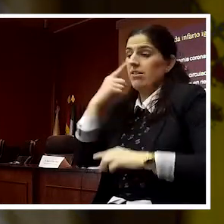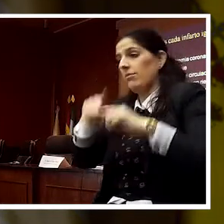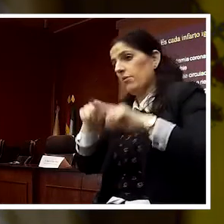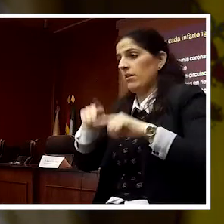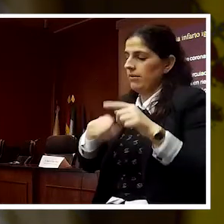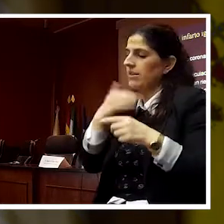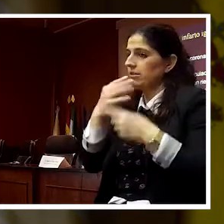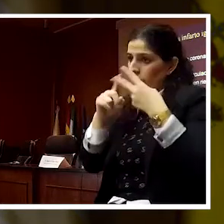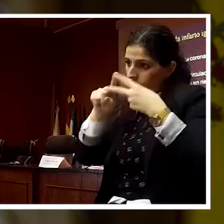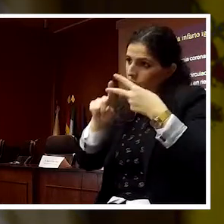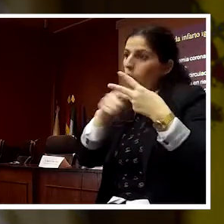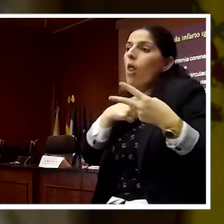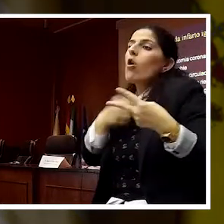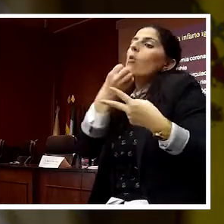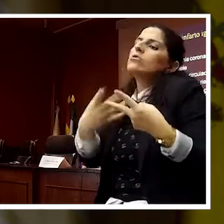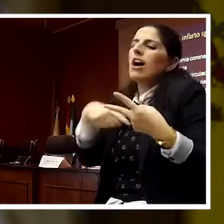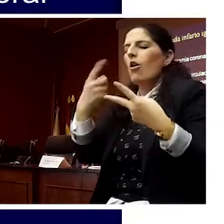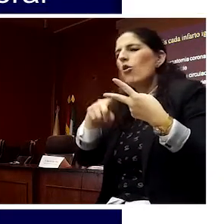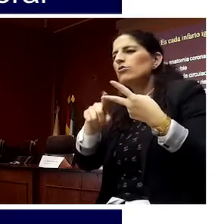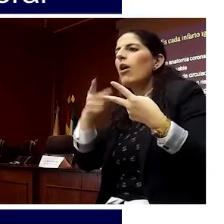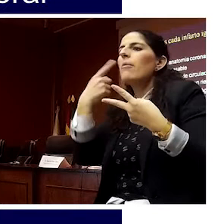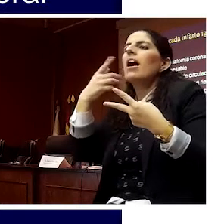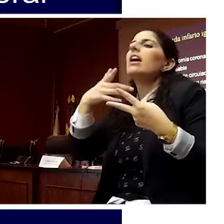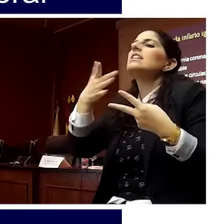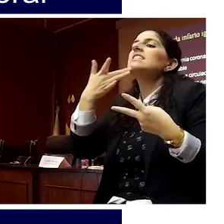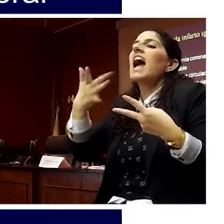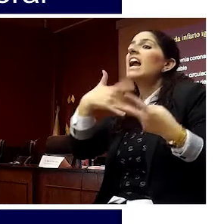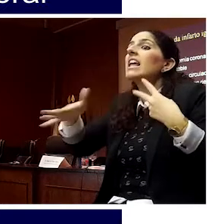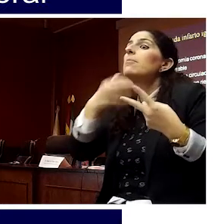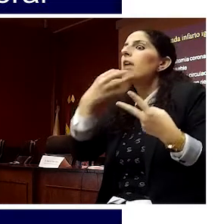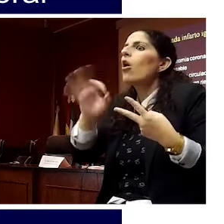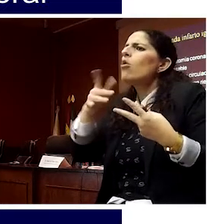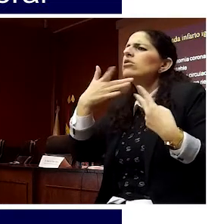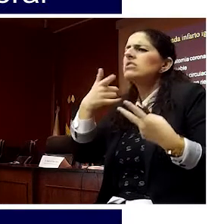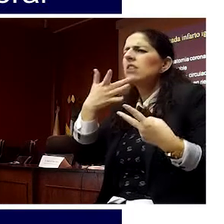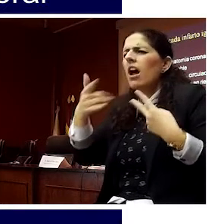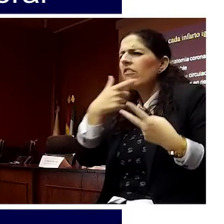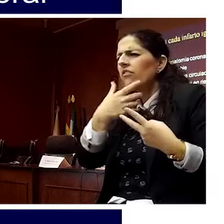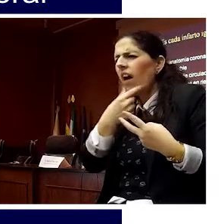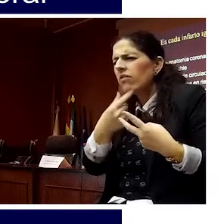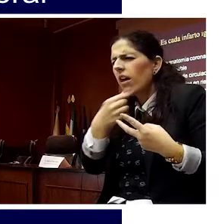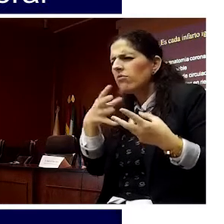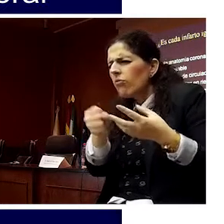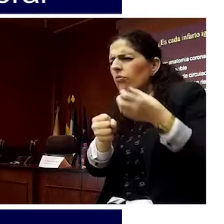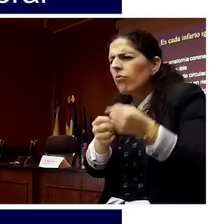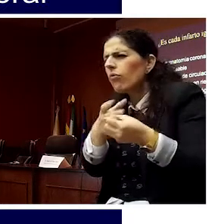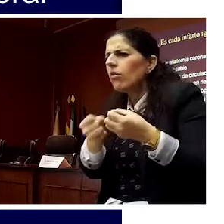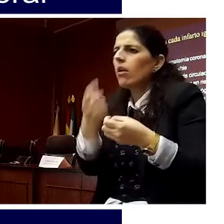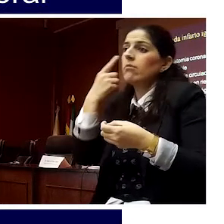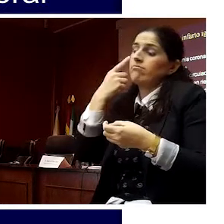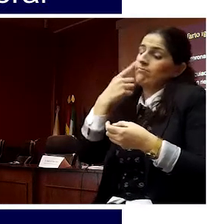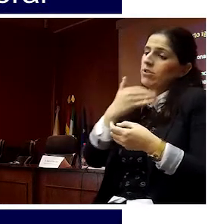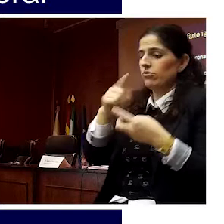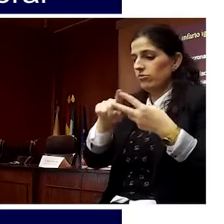Por tanto, hay que decir, ¿es cada infarto igual? Definitivamente no. No, no, porque depende